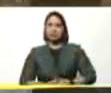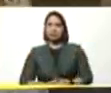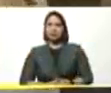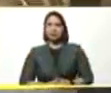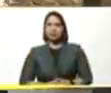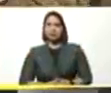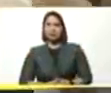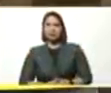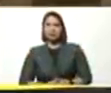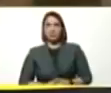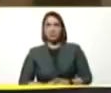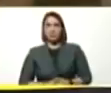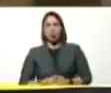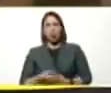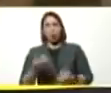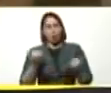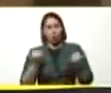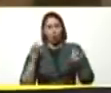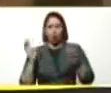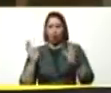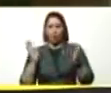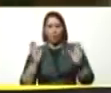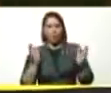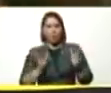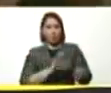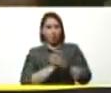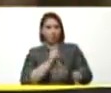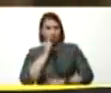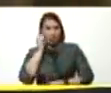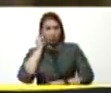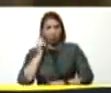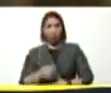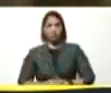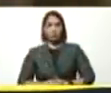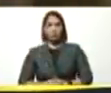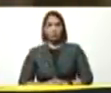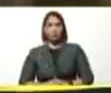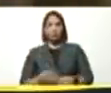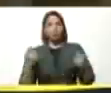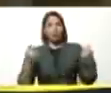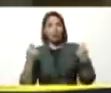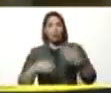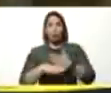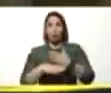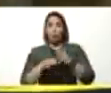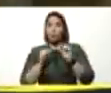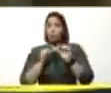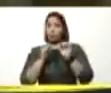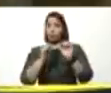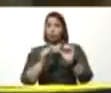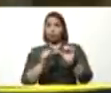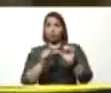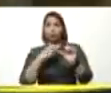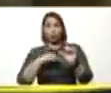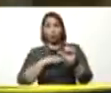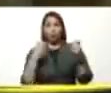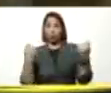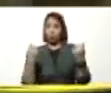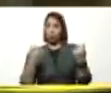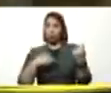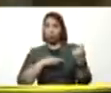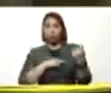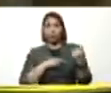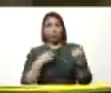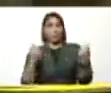que ahorita estaba conversando con las compañeras y los compañeros, es una campaña que todavía se mantiene. Estamos en campaña, nuestra campaña